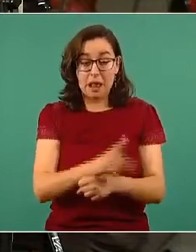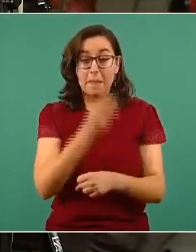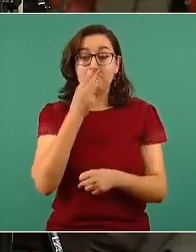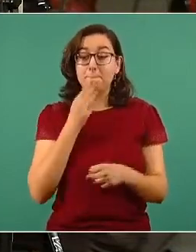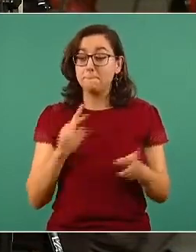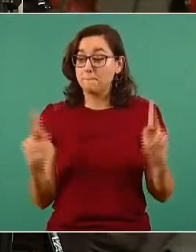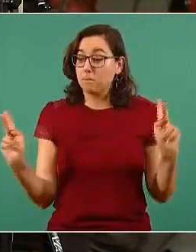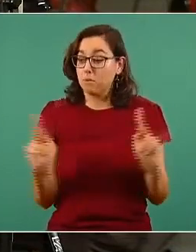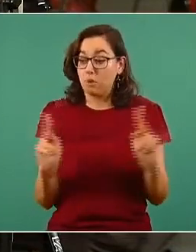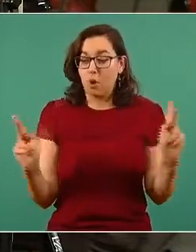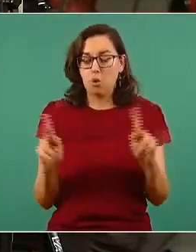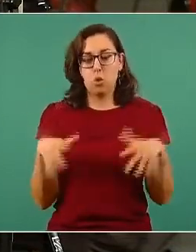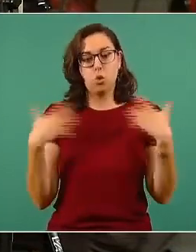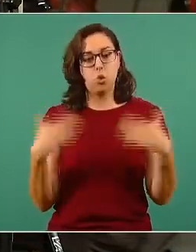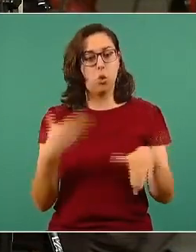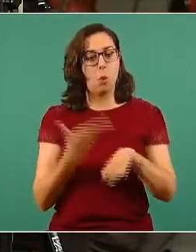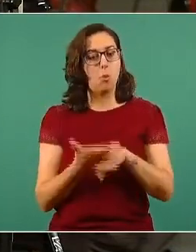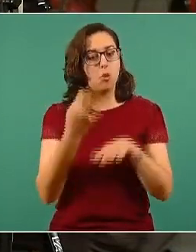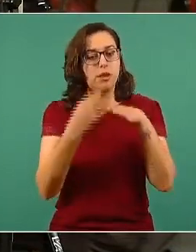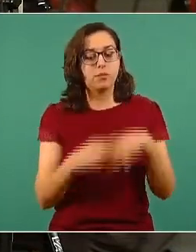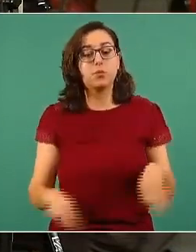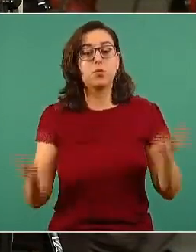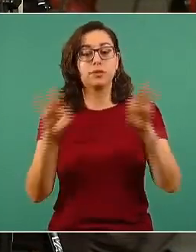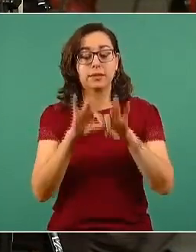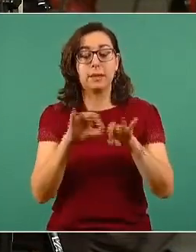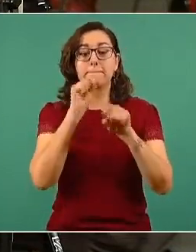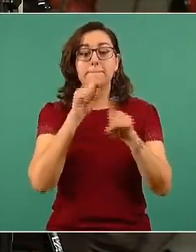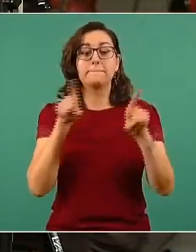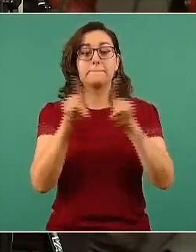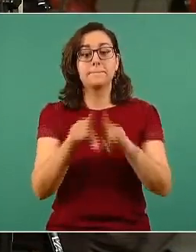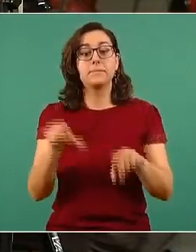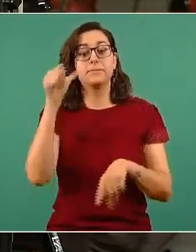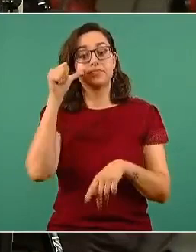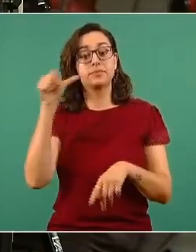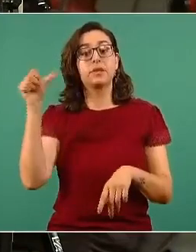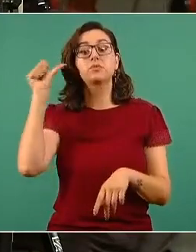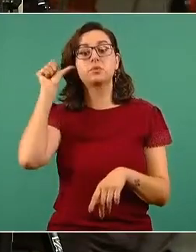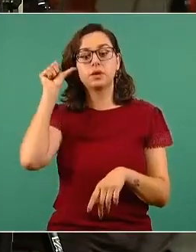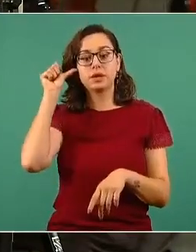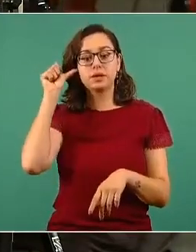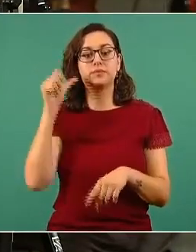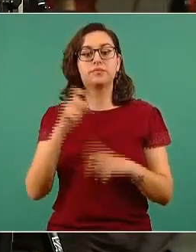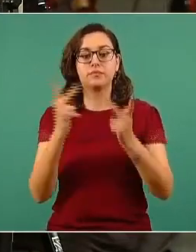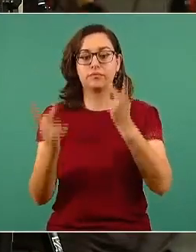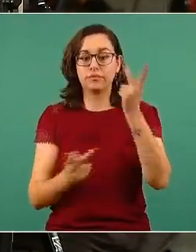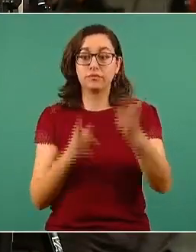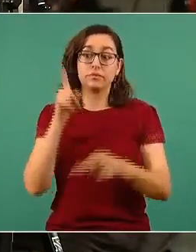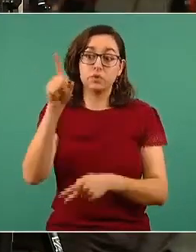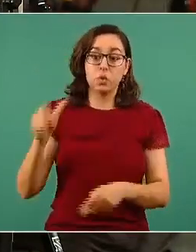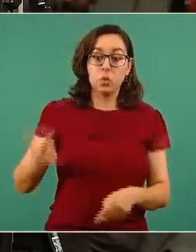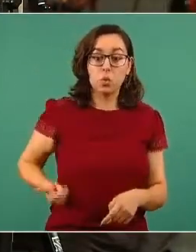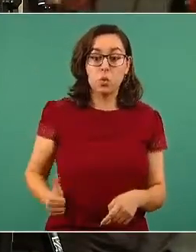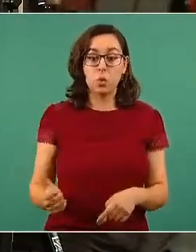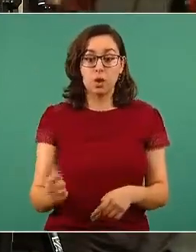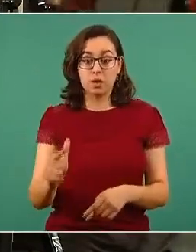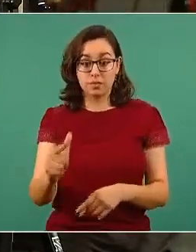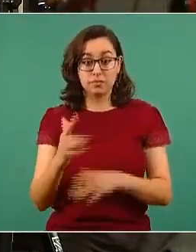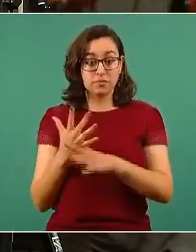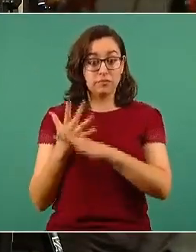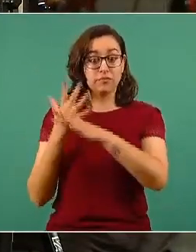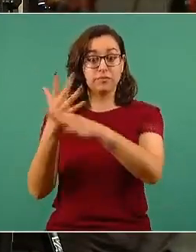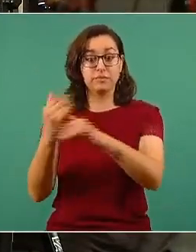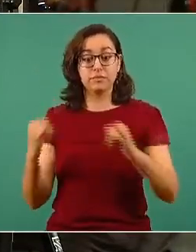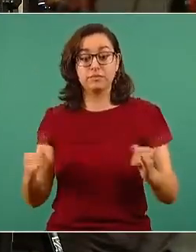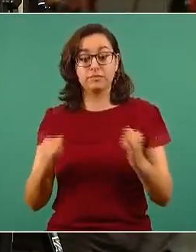mundo. Y ayer se presentaba la encuesta serológica de cero prevalencia de Guanajuato y decía el director del